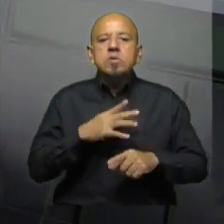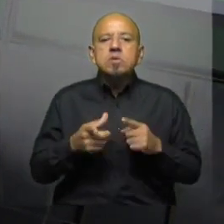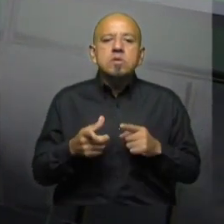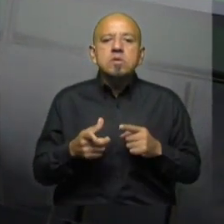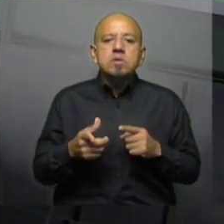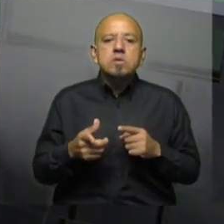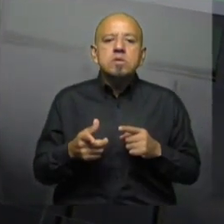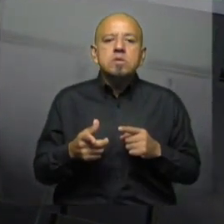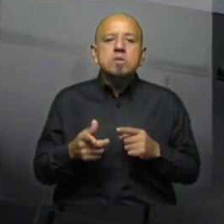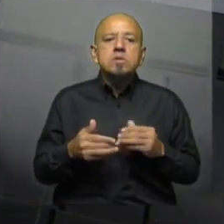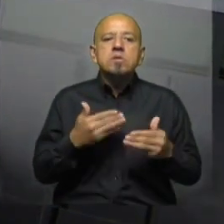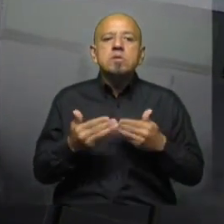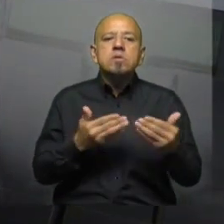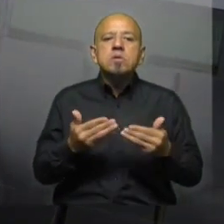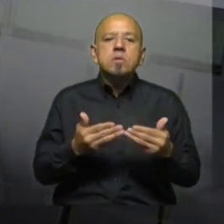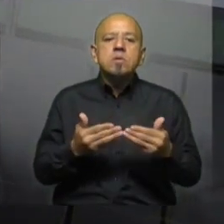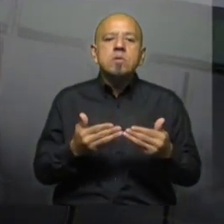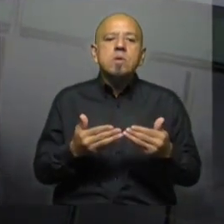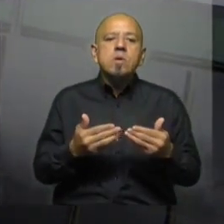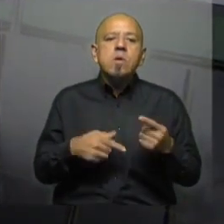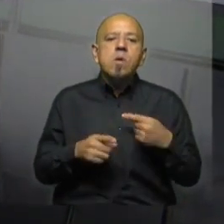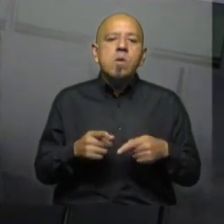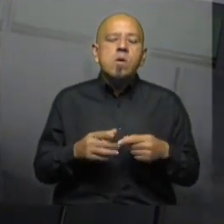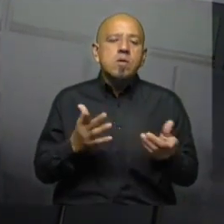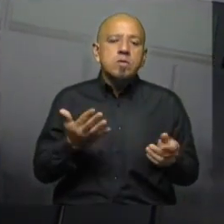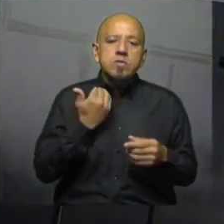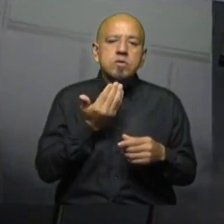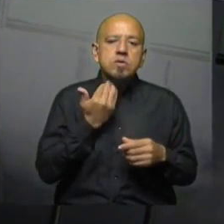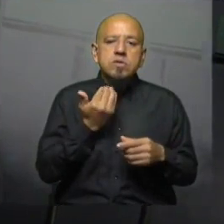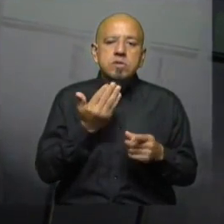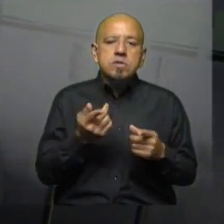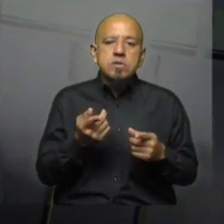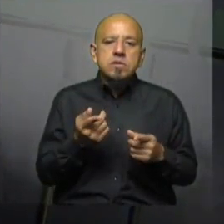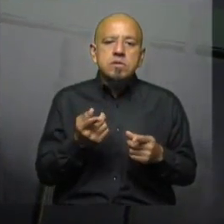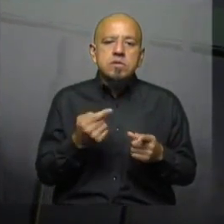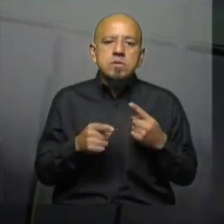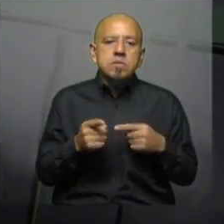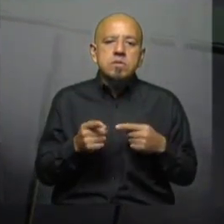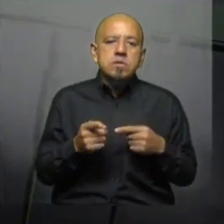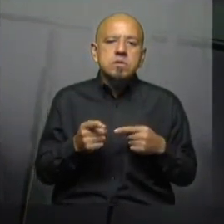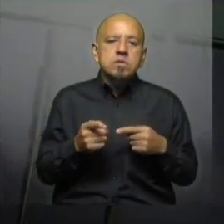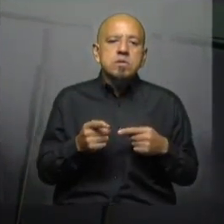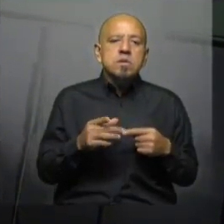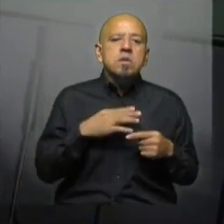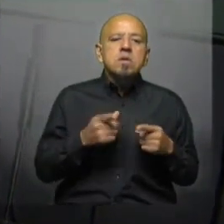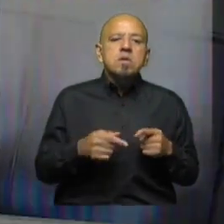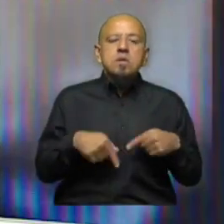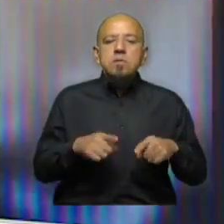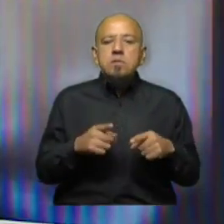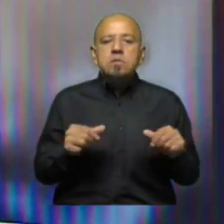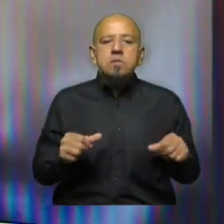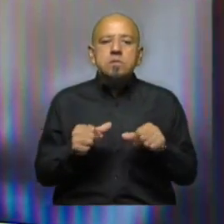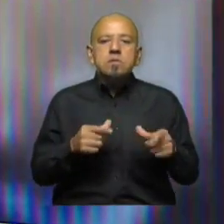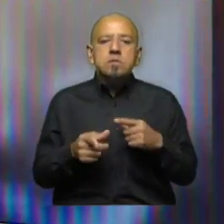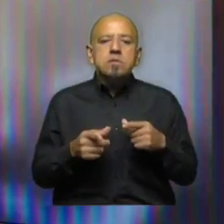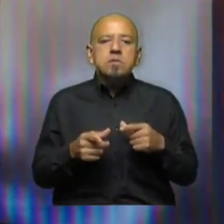ahí y resumir, porque eso no lo sabía él cuando dijo la frase. Uno ¿y cómo piensa se replicaba que, dice, después? Con esta la clavo en el ángulo, dice. Claro. Pero en